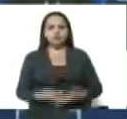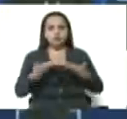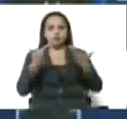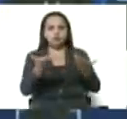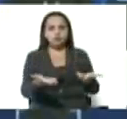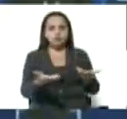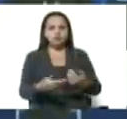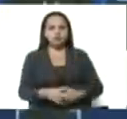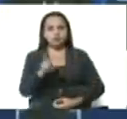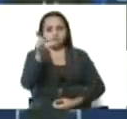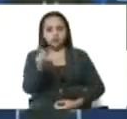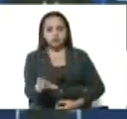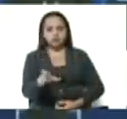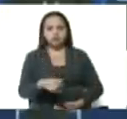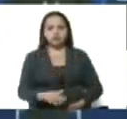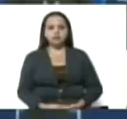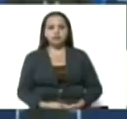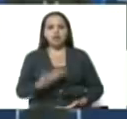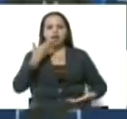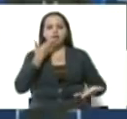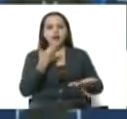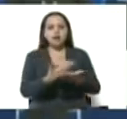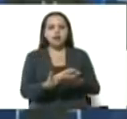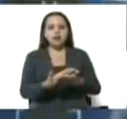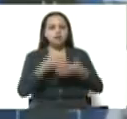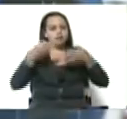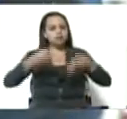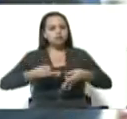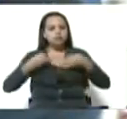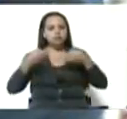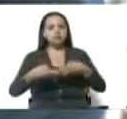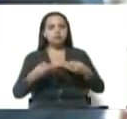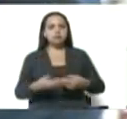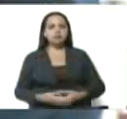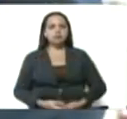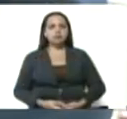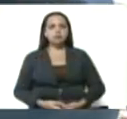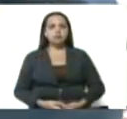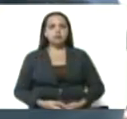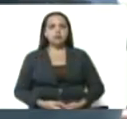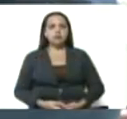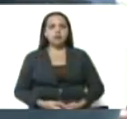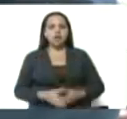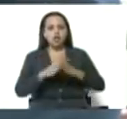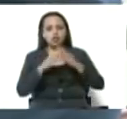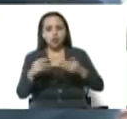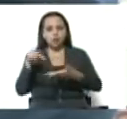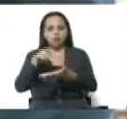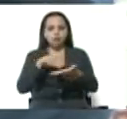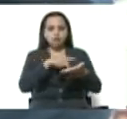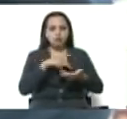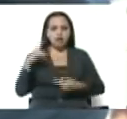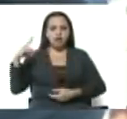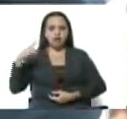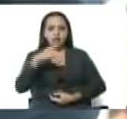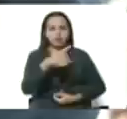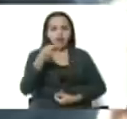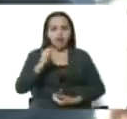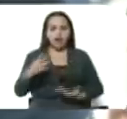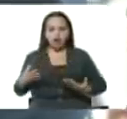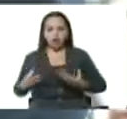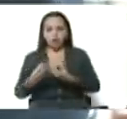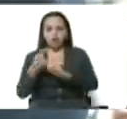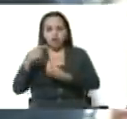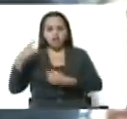en su persona agradezco infinitamente a la tripulación de la aviación por haberme acompañado en